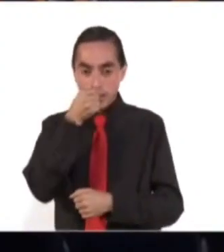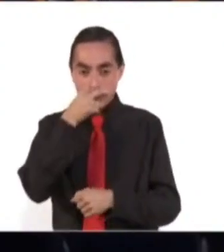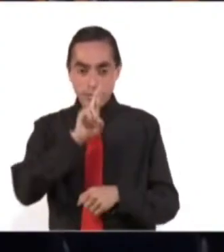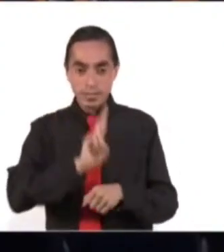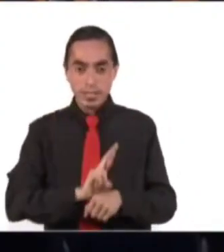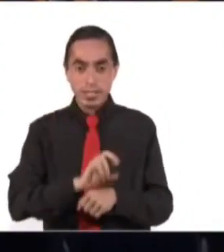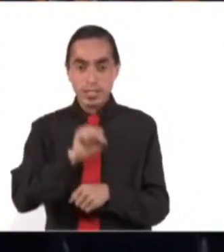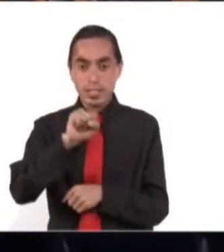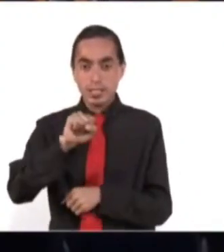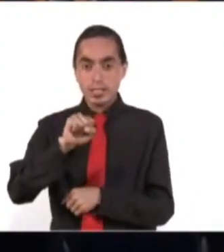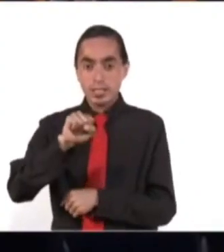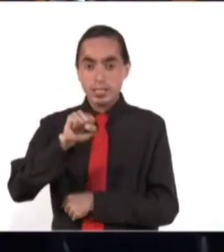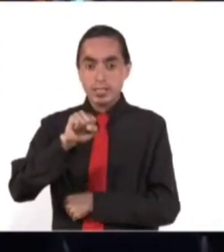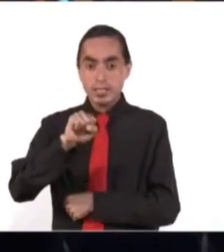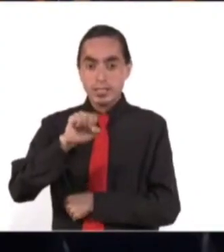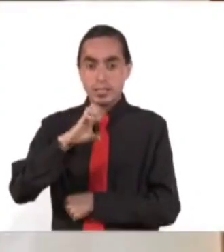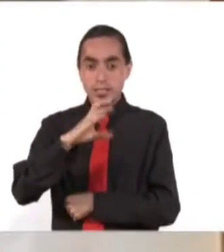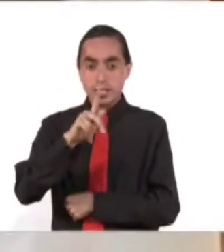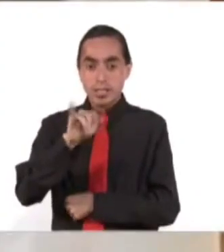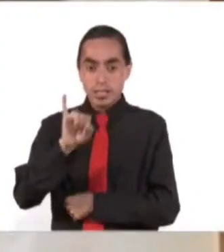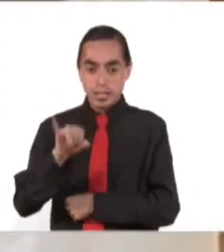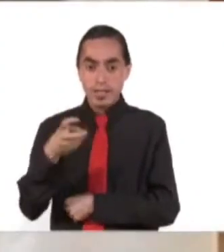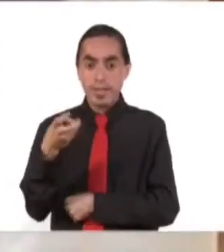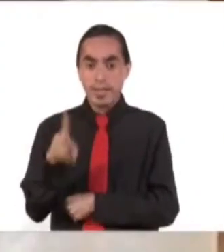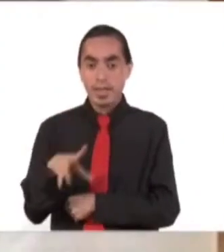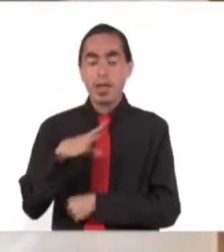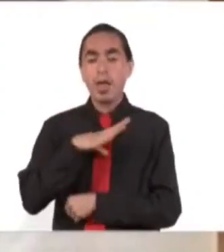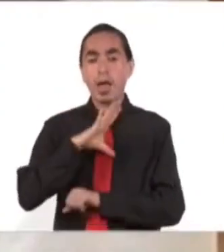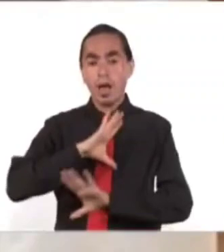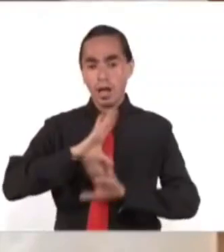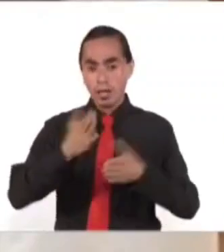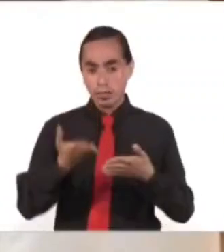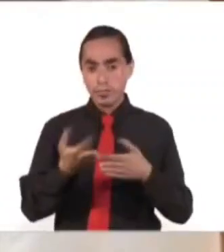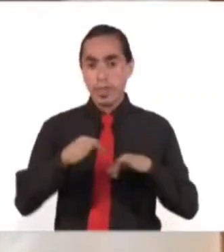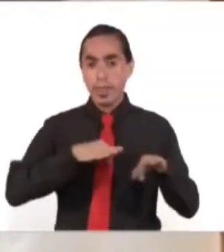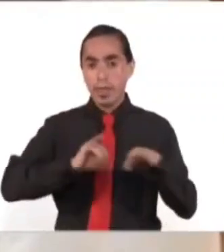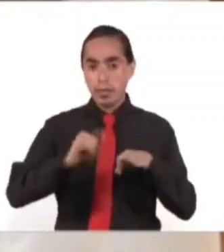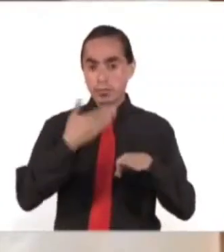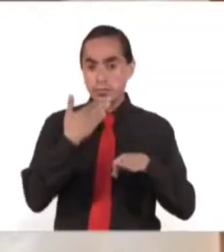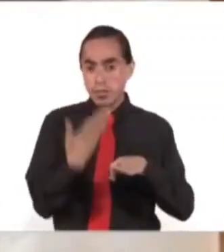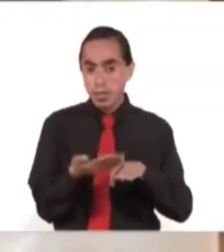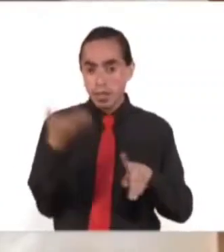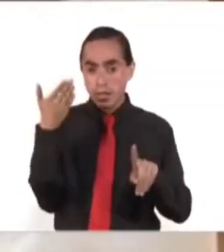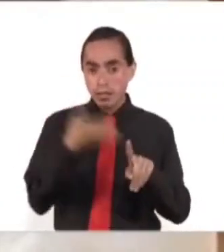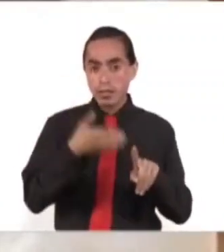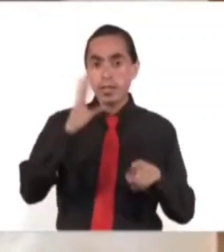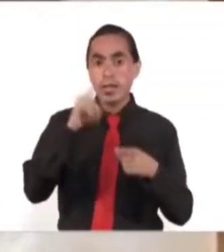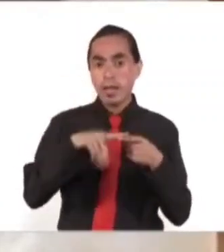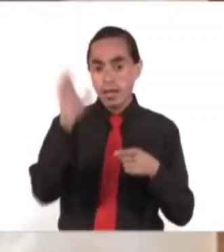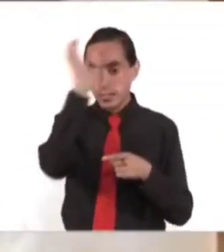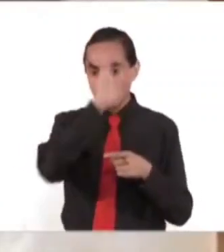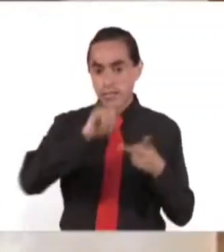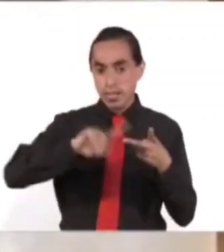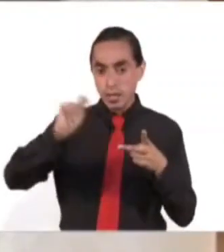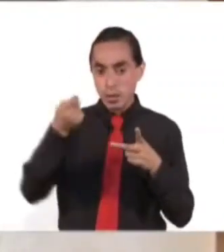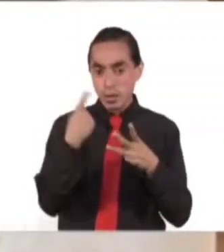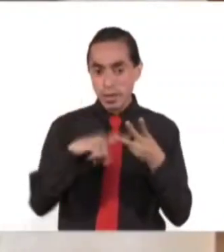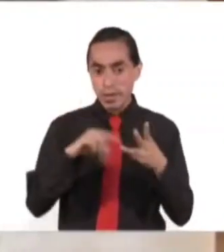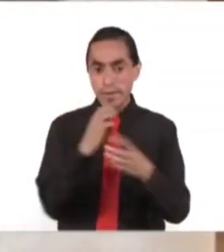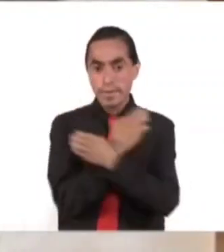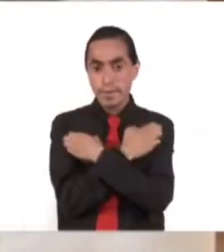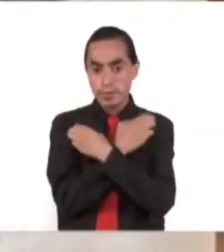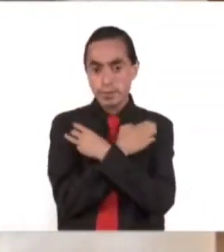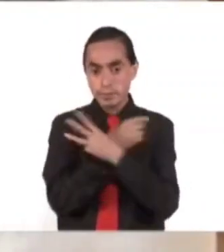la SECTEI, ha actuado con la conciencia de que la ciencia, la tecnología y la educación